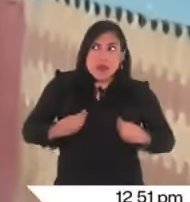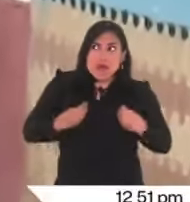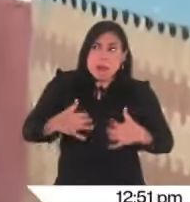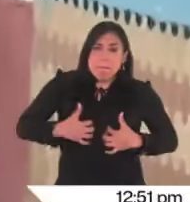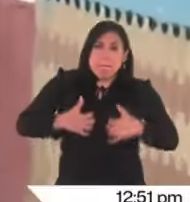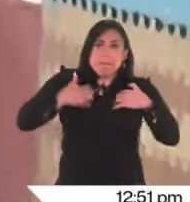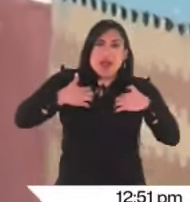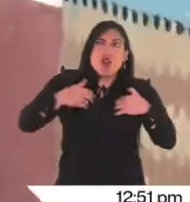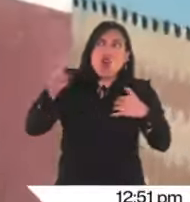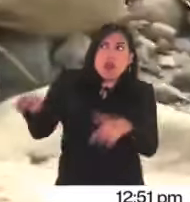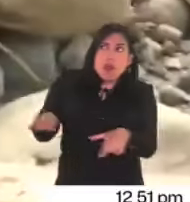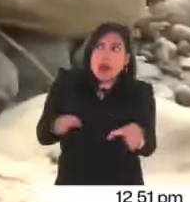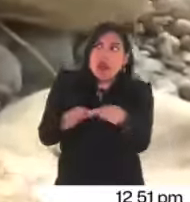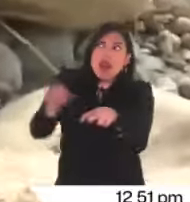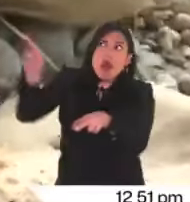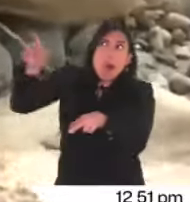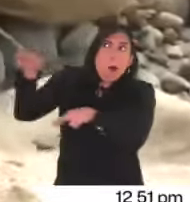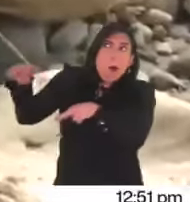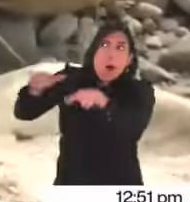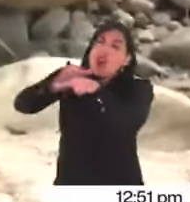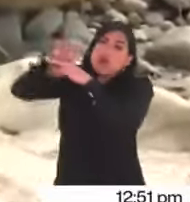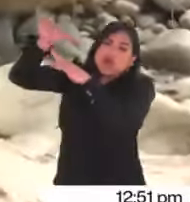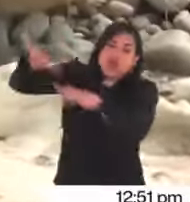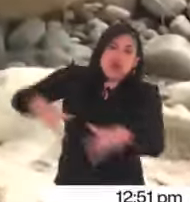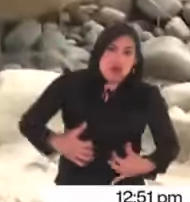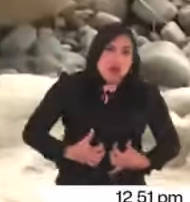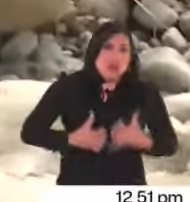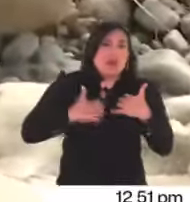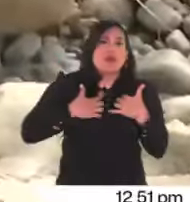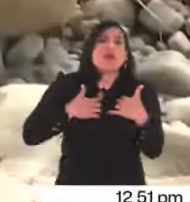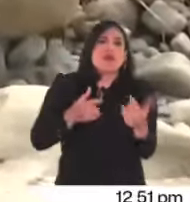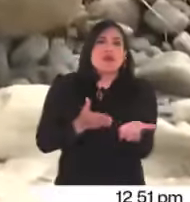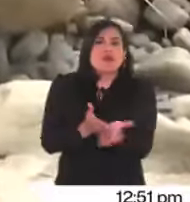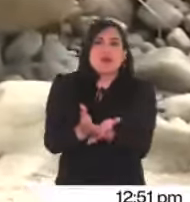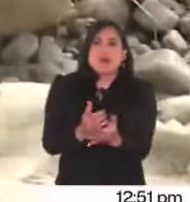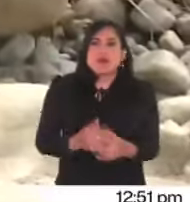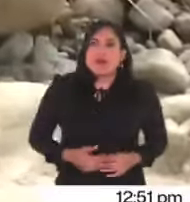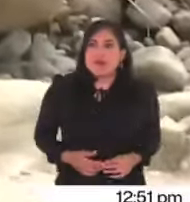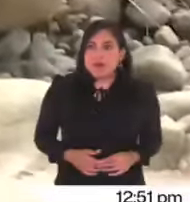crecientes subitas en la parte alta de la quebrada de Las Cruces y la verde de